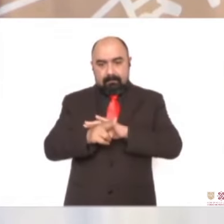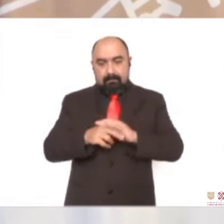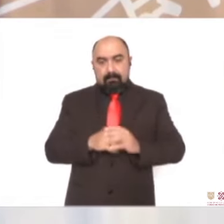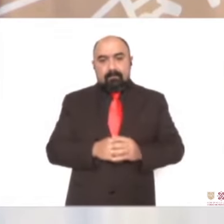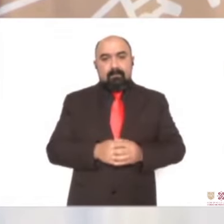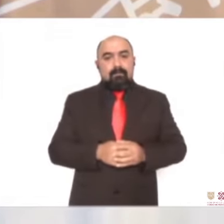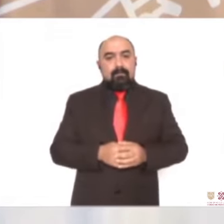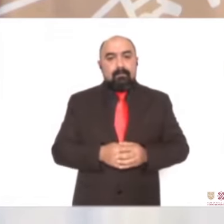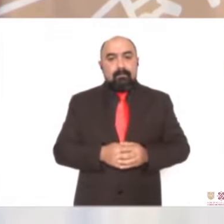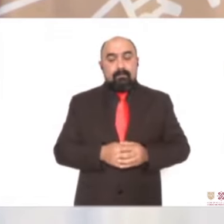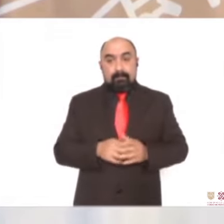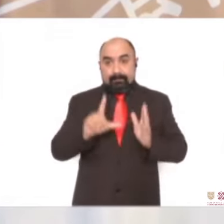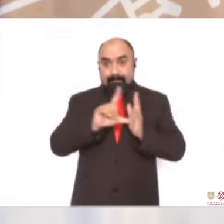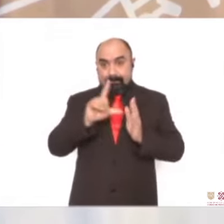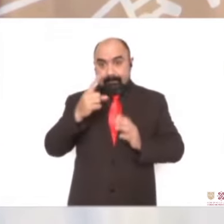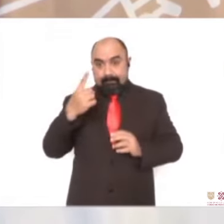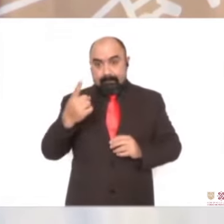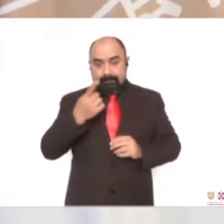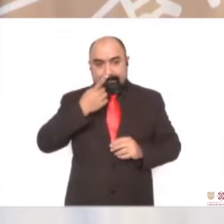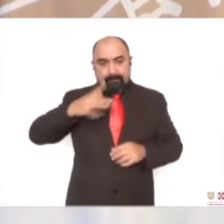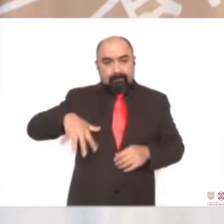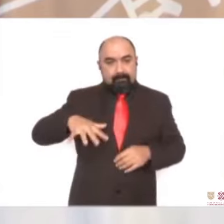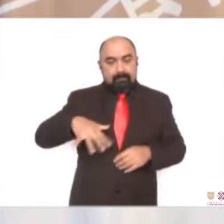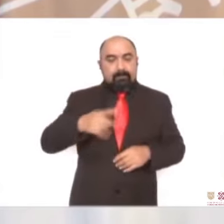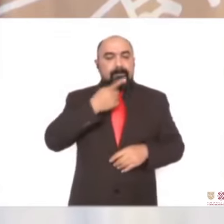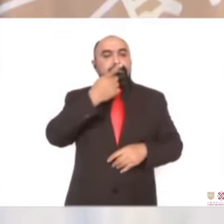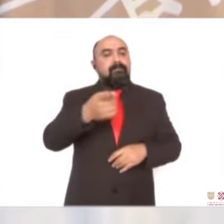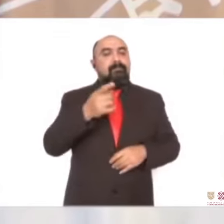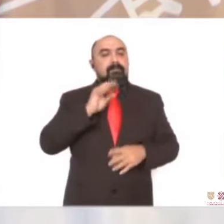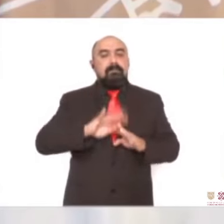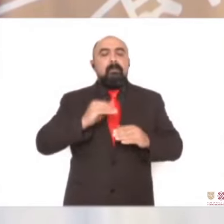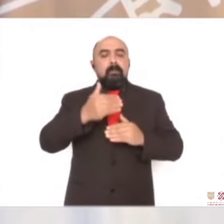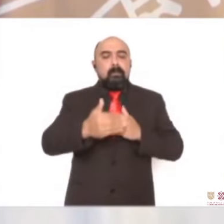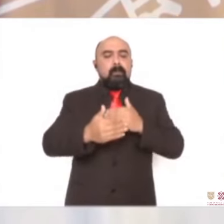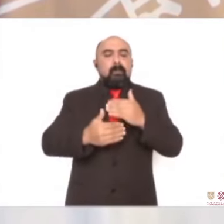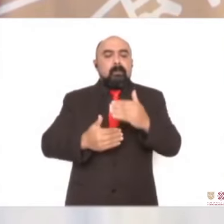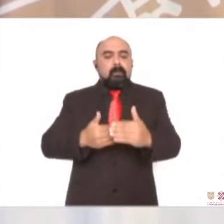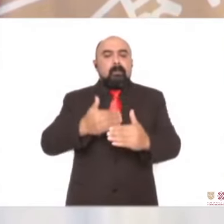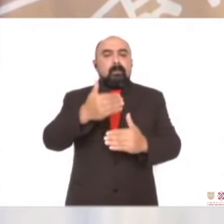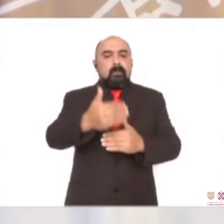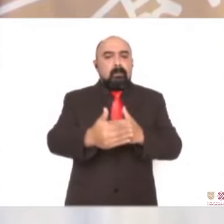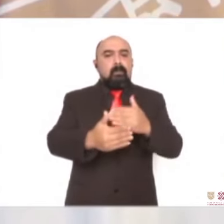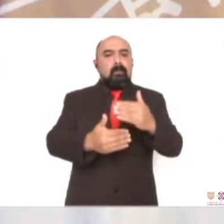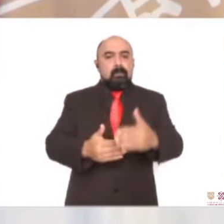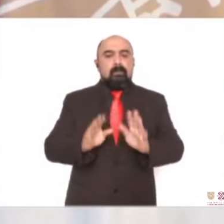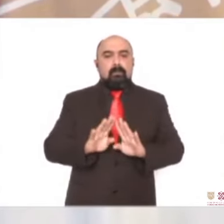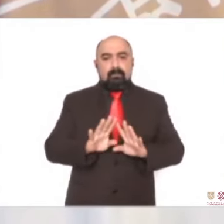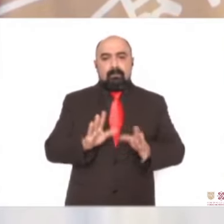cuanto a la línea 1, como dijimos, se va a ir por tramos. También estamos